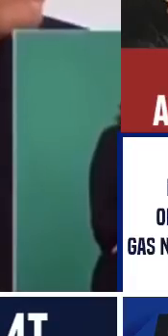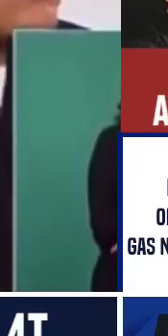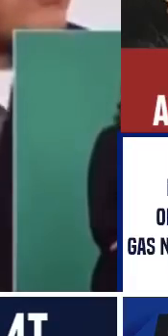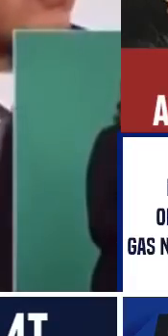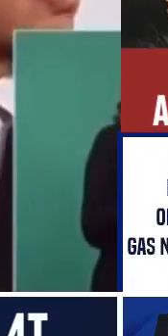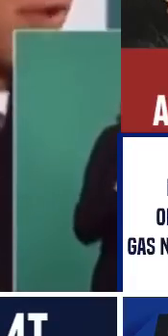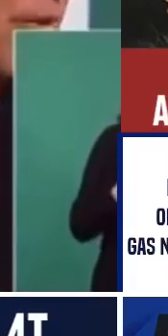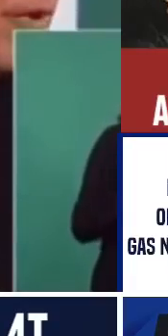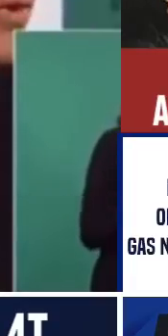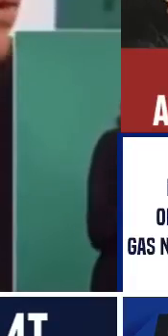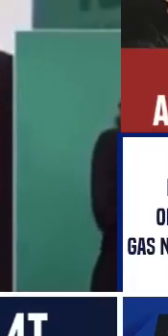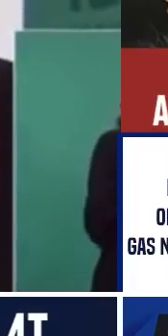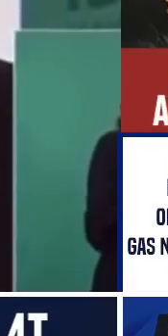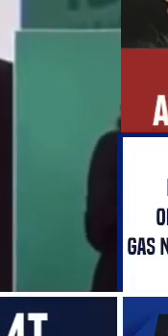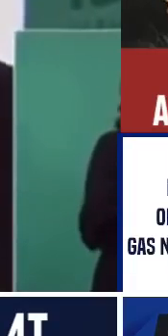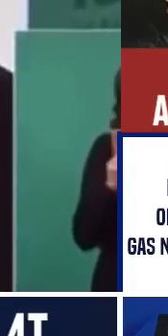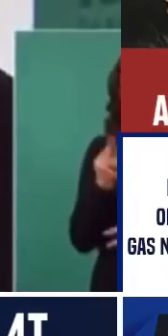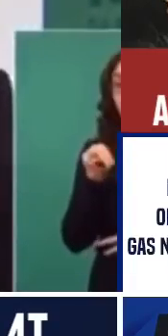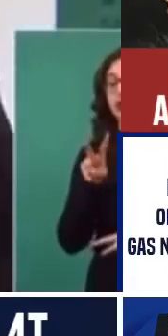con